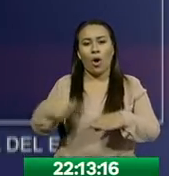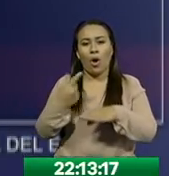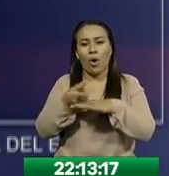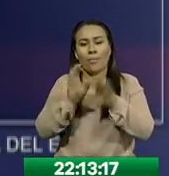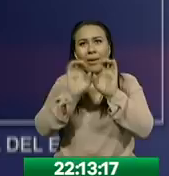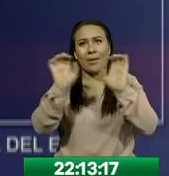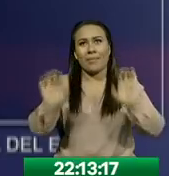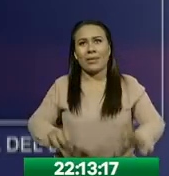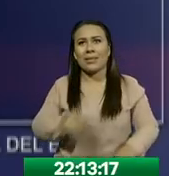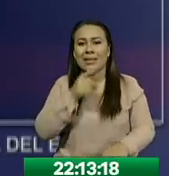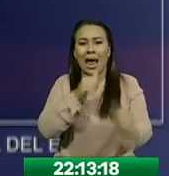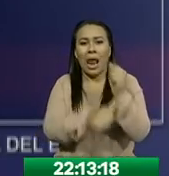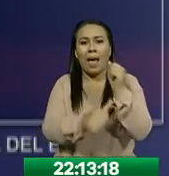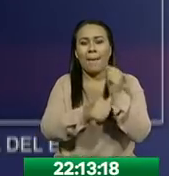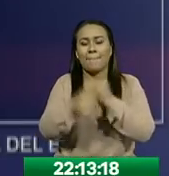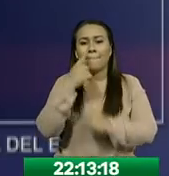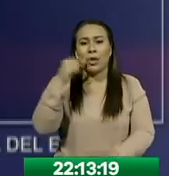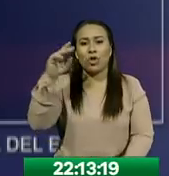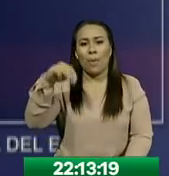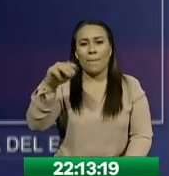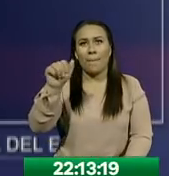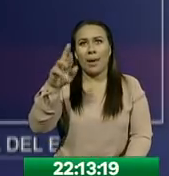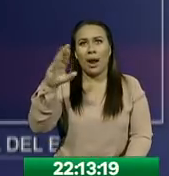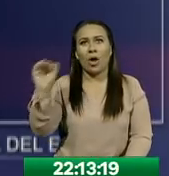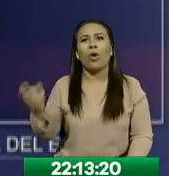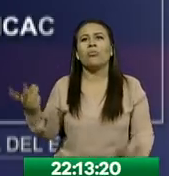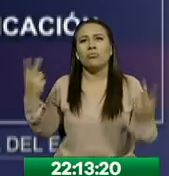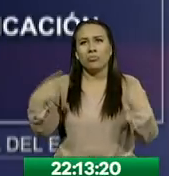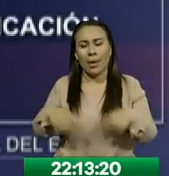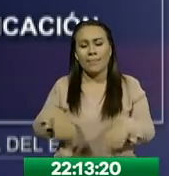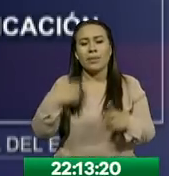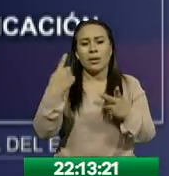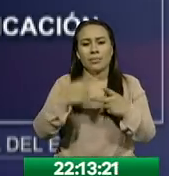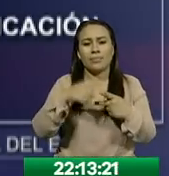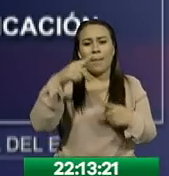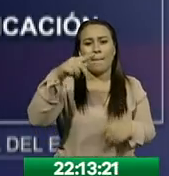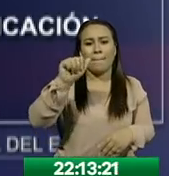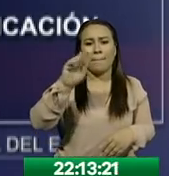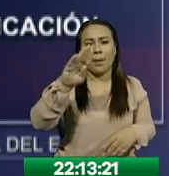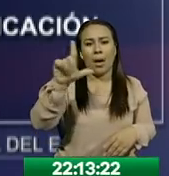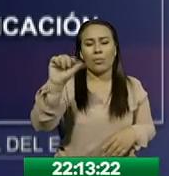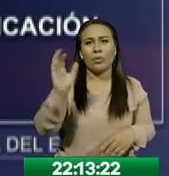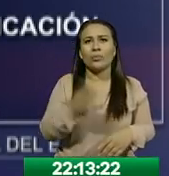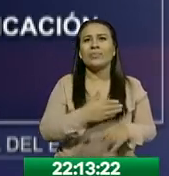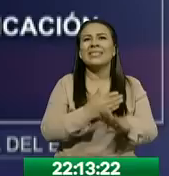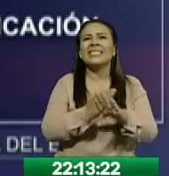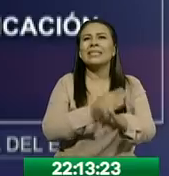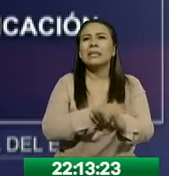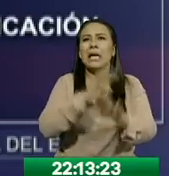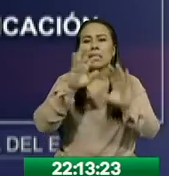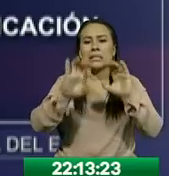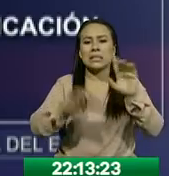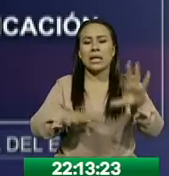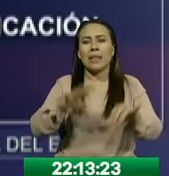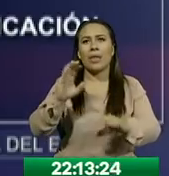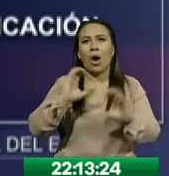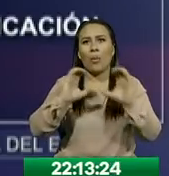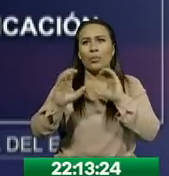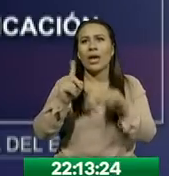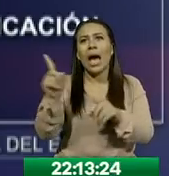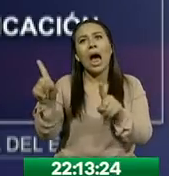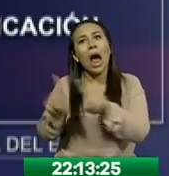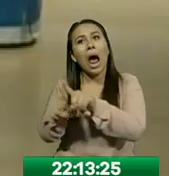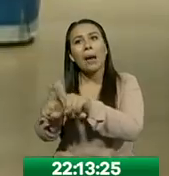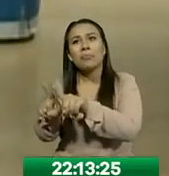y hermano de Marco Antonio Bravo. Mientras tanto, para Pablo Llanes, ex subsecretario de Comunicación y mano derecha de